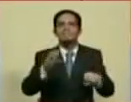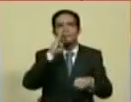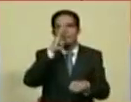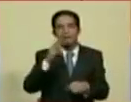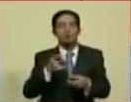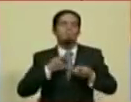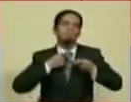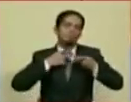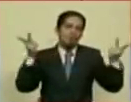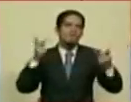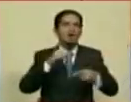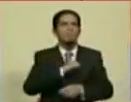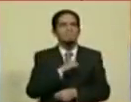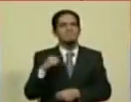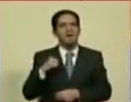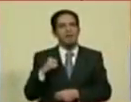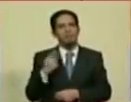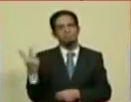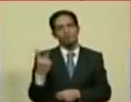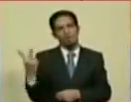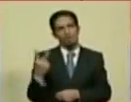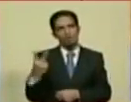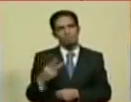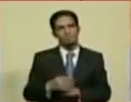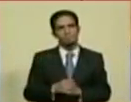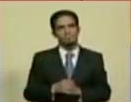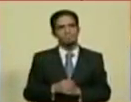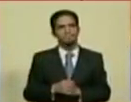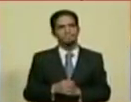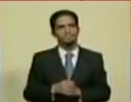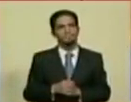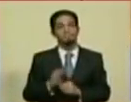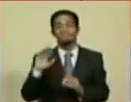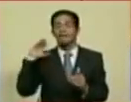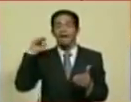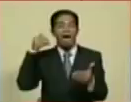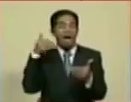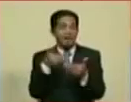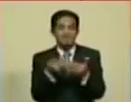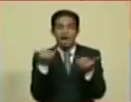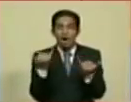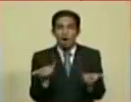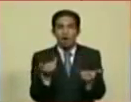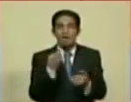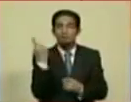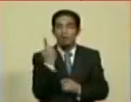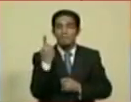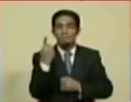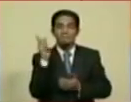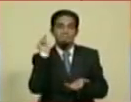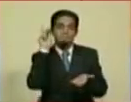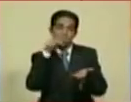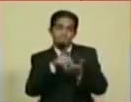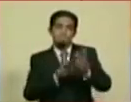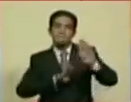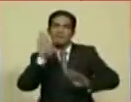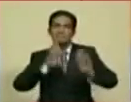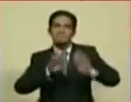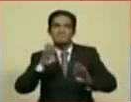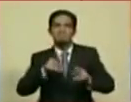como privado. Hasta ahora, ustedes saben, solamente participaban en el DICOM el Banco de